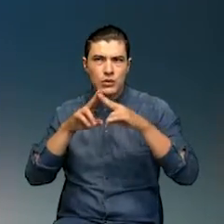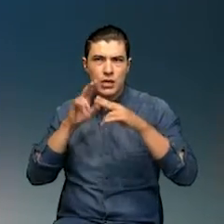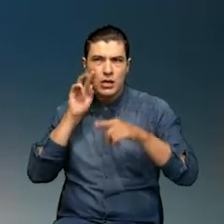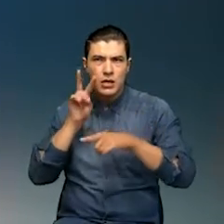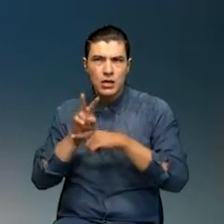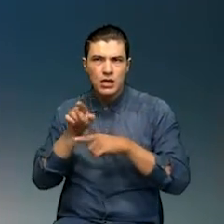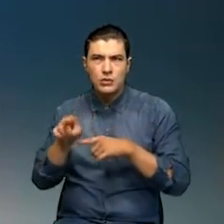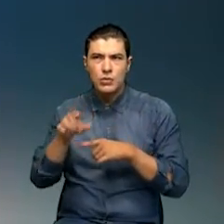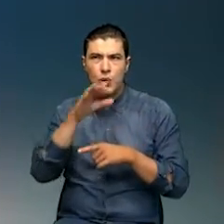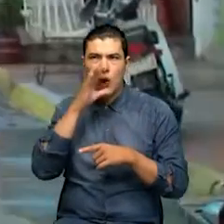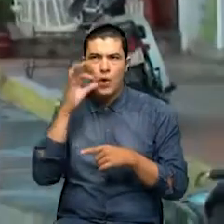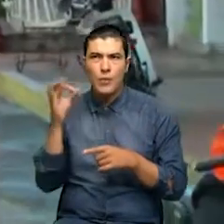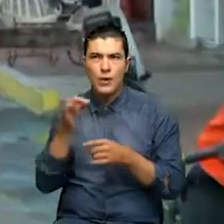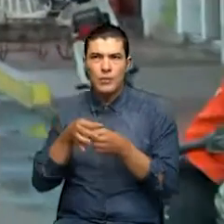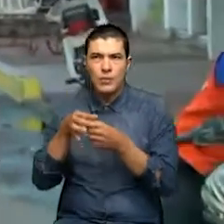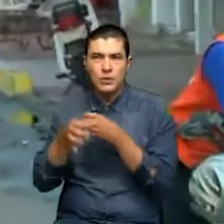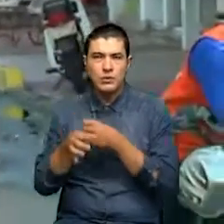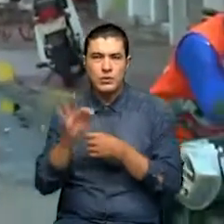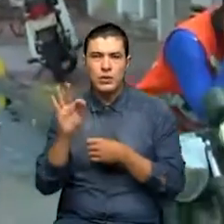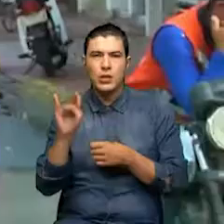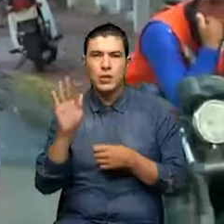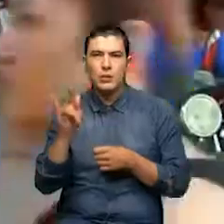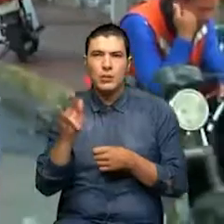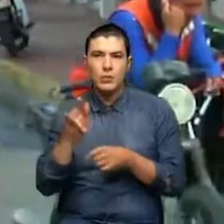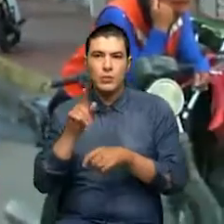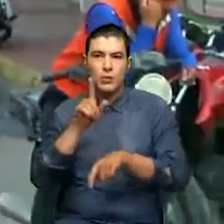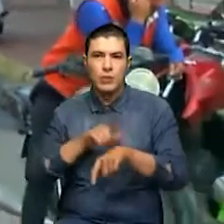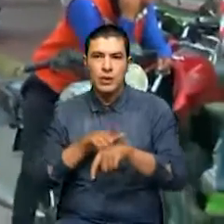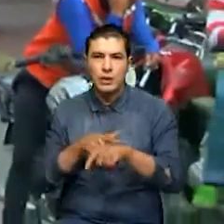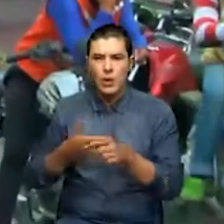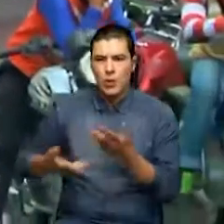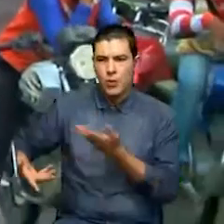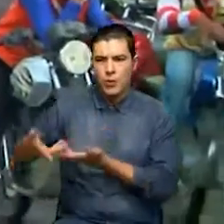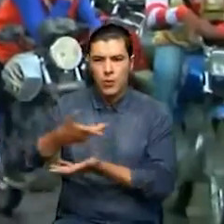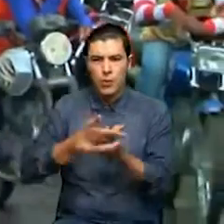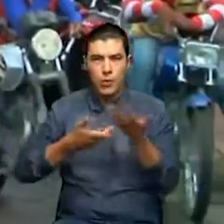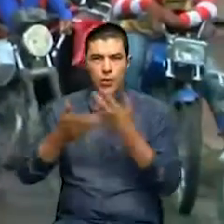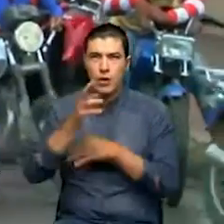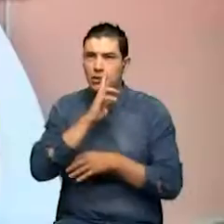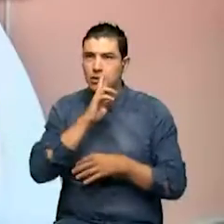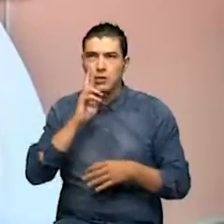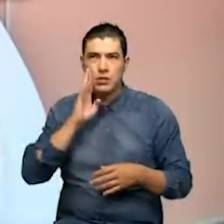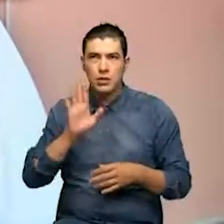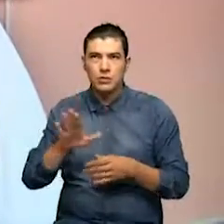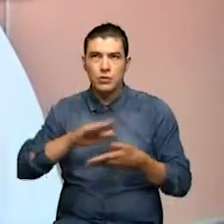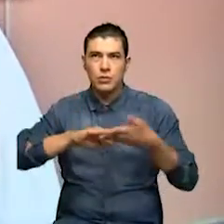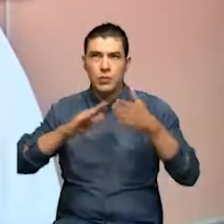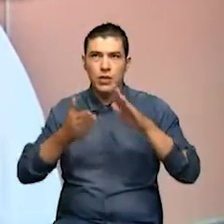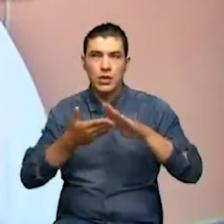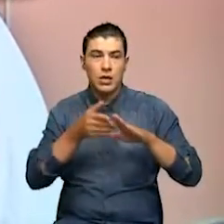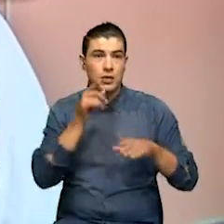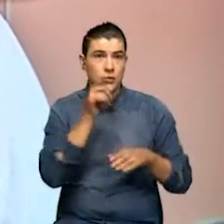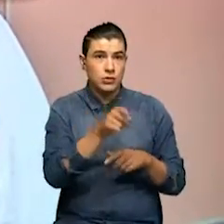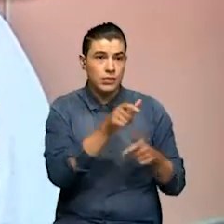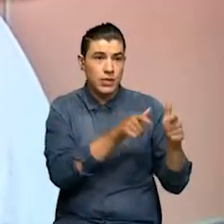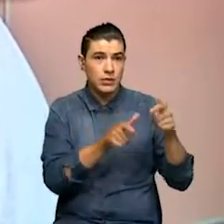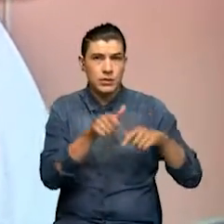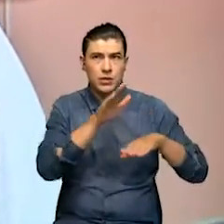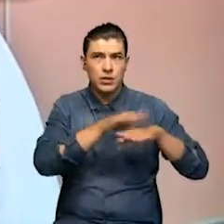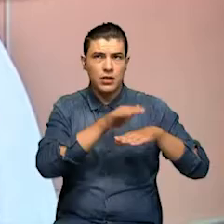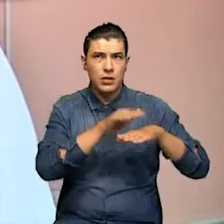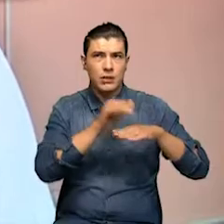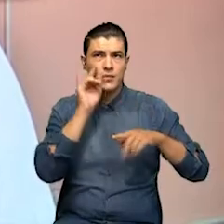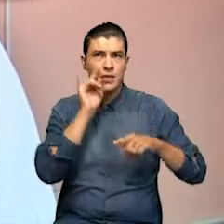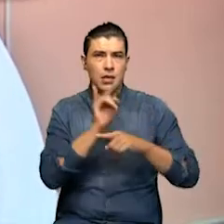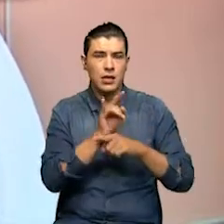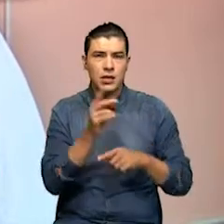estaba realizando en el municipio de tibú momentos que partían en un restaurante esta población son alertados por los esquemas de